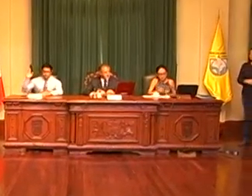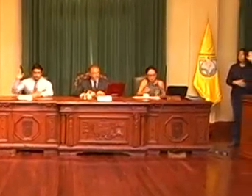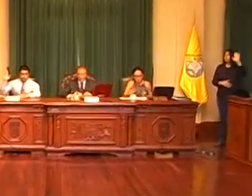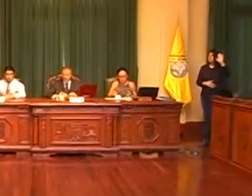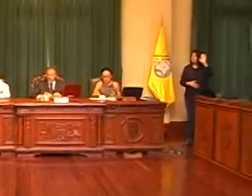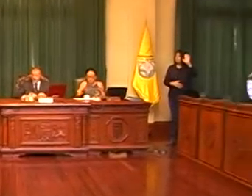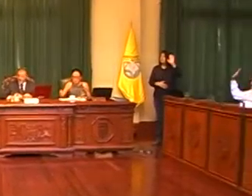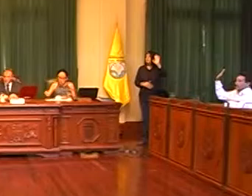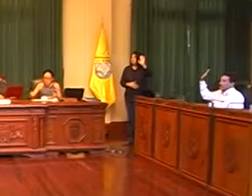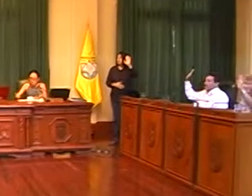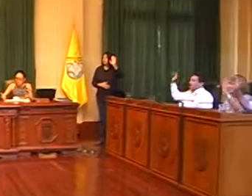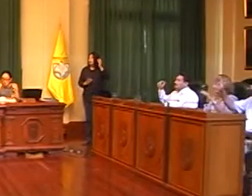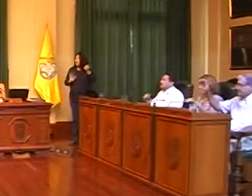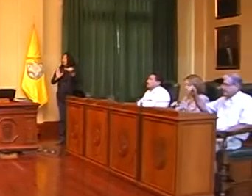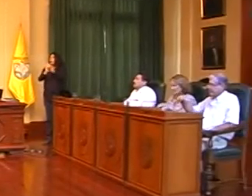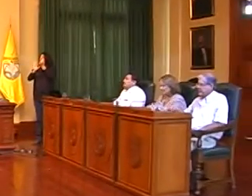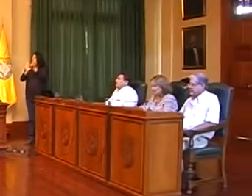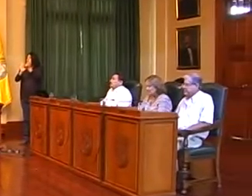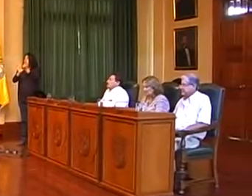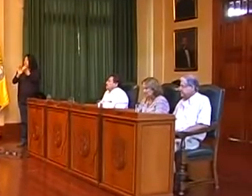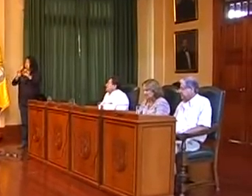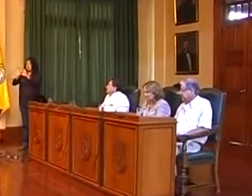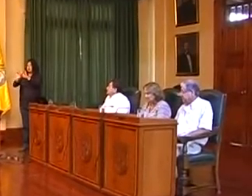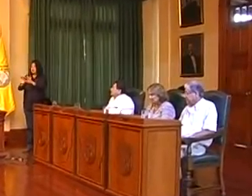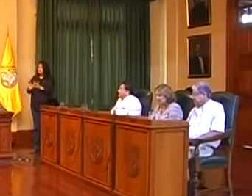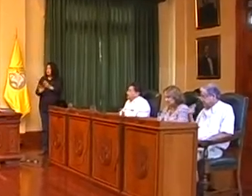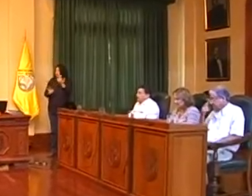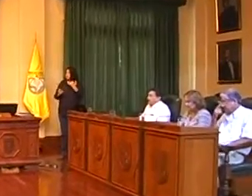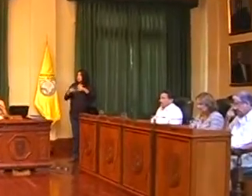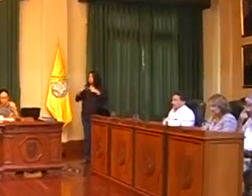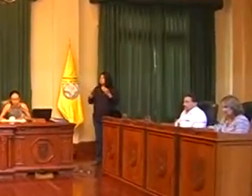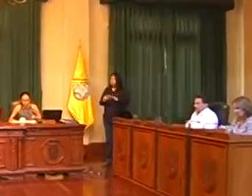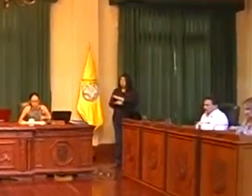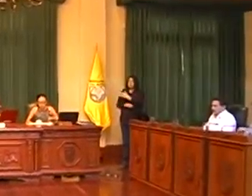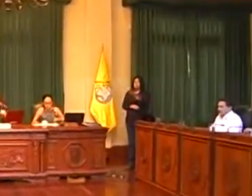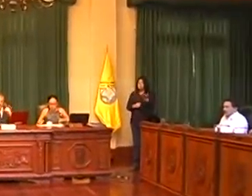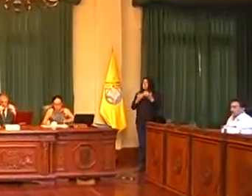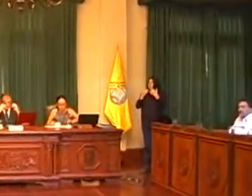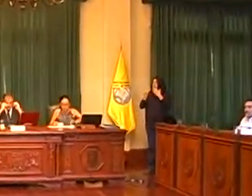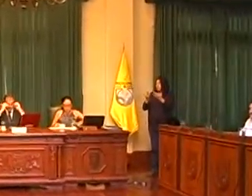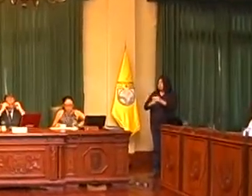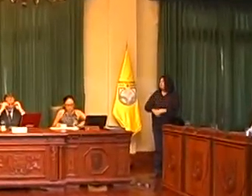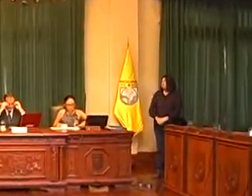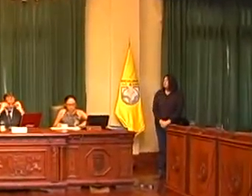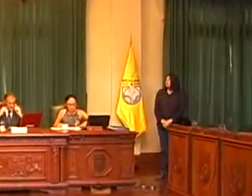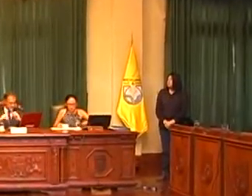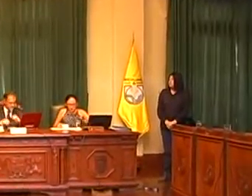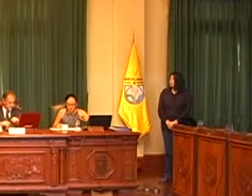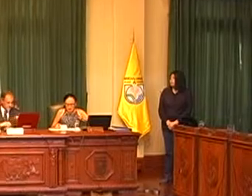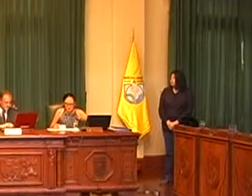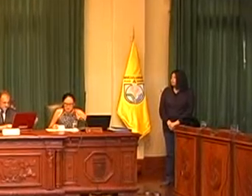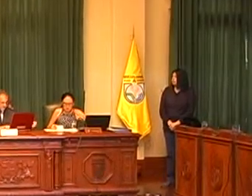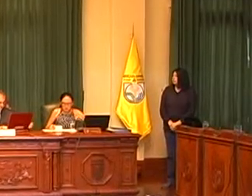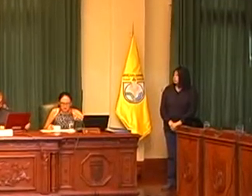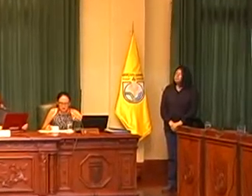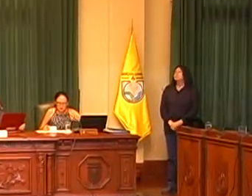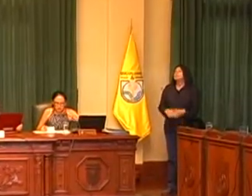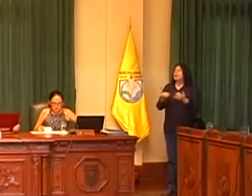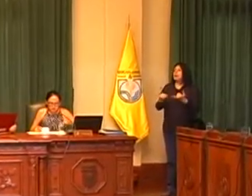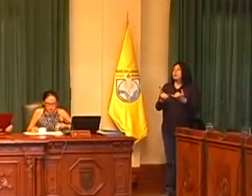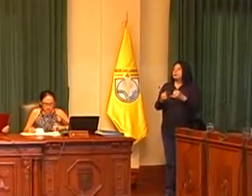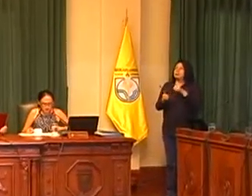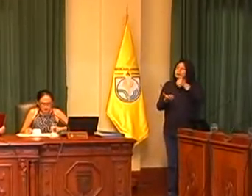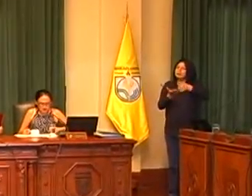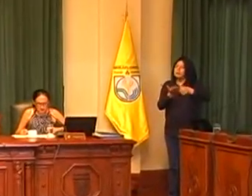conformidad. Aprobada dicha acta por unanimidad. Muchas gracias. Vamos al siguiente punto, por favor. Estación